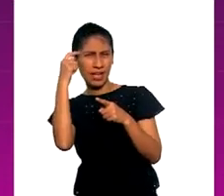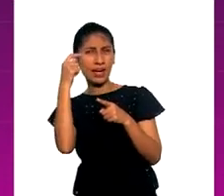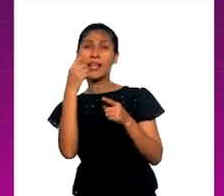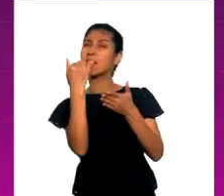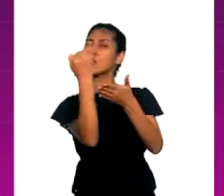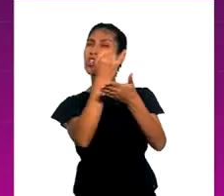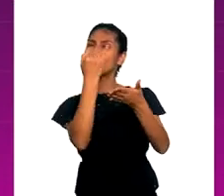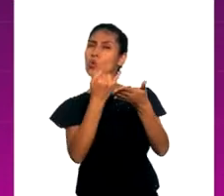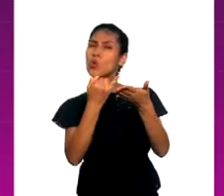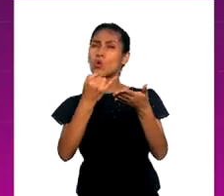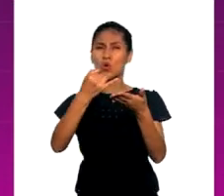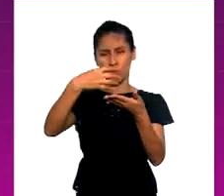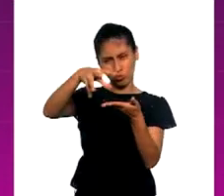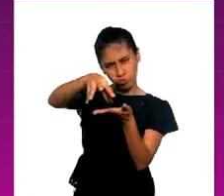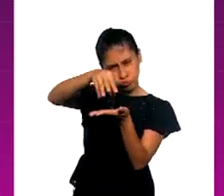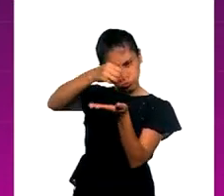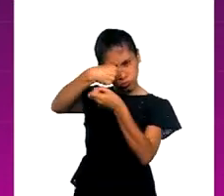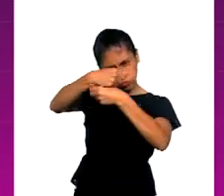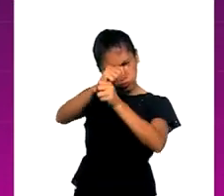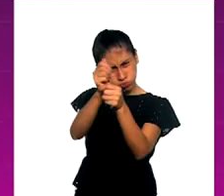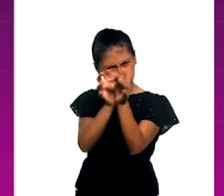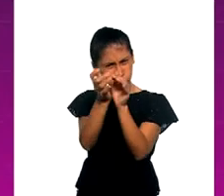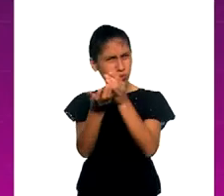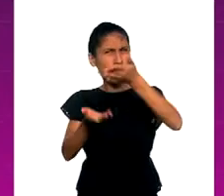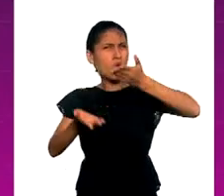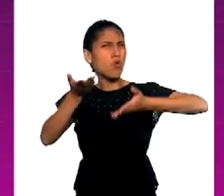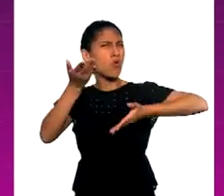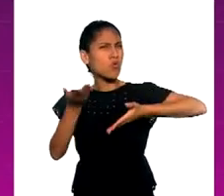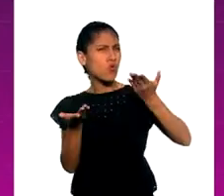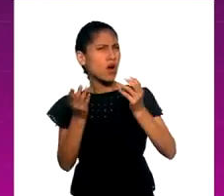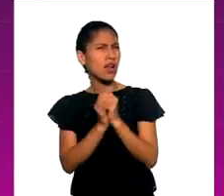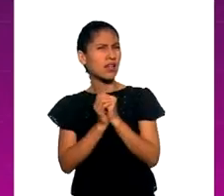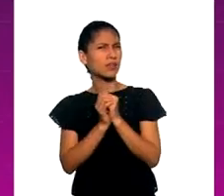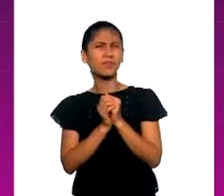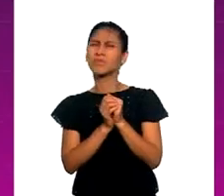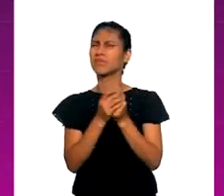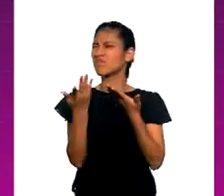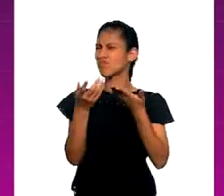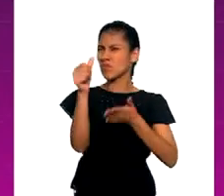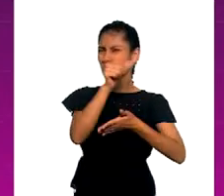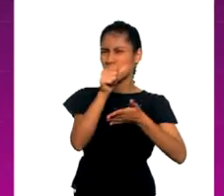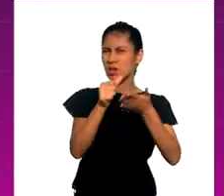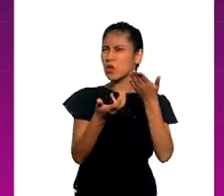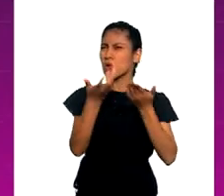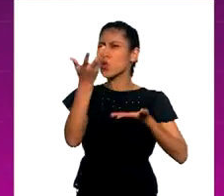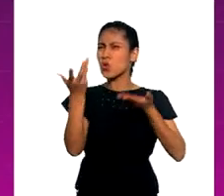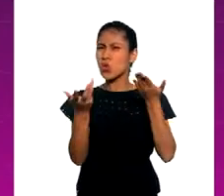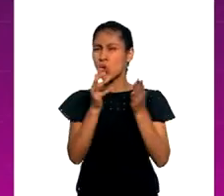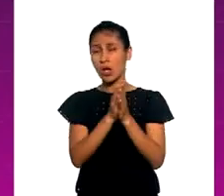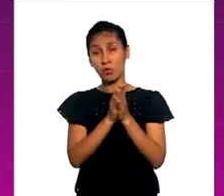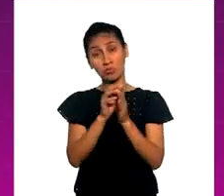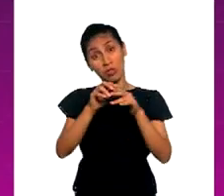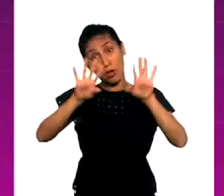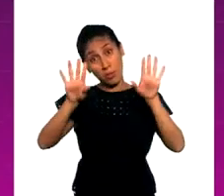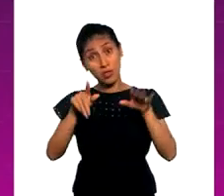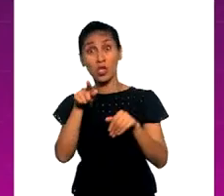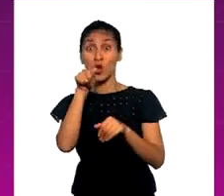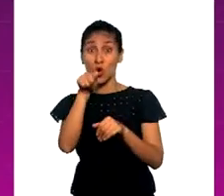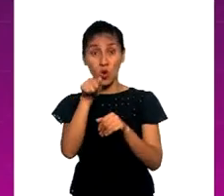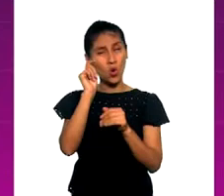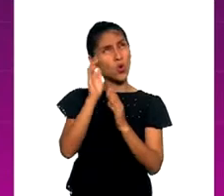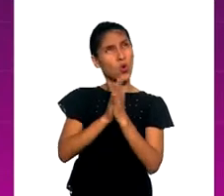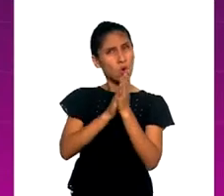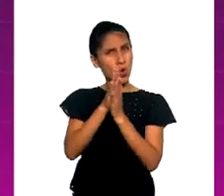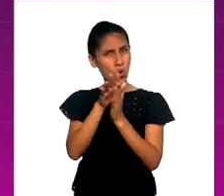la técnica de la unidad que figura podríamos hacer juntos puede ser un barco yo